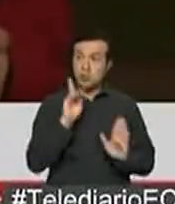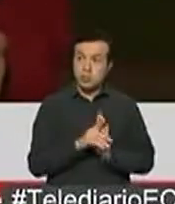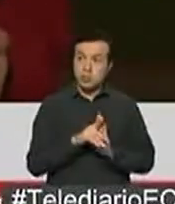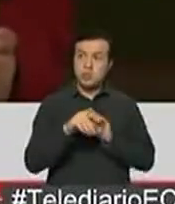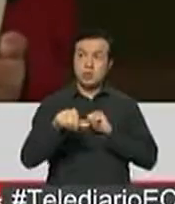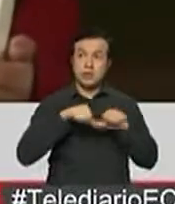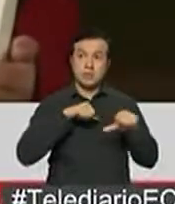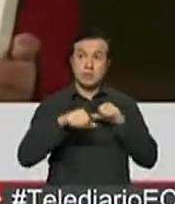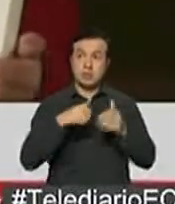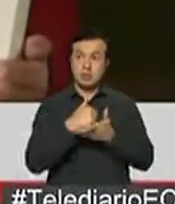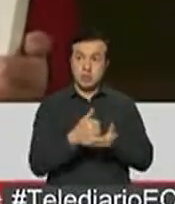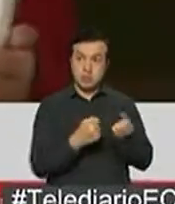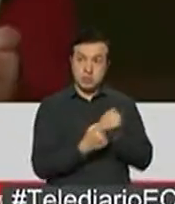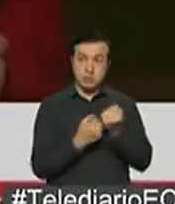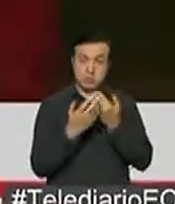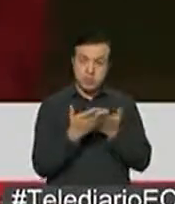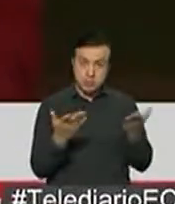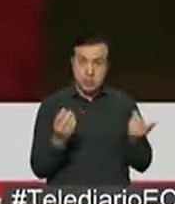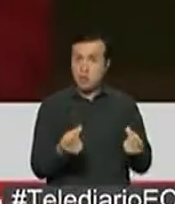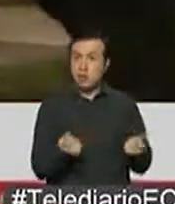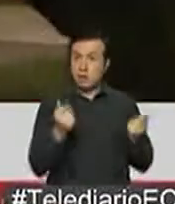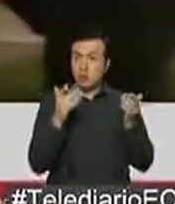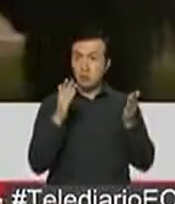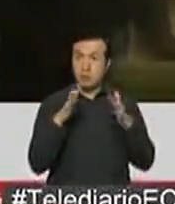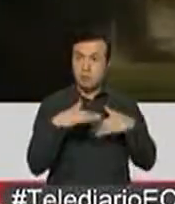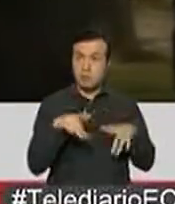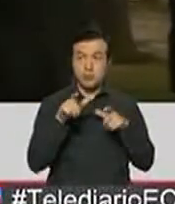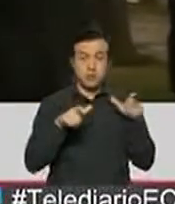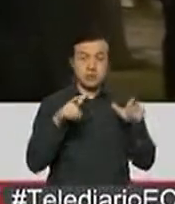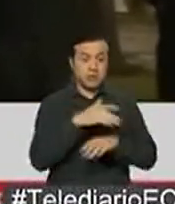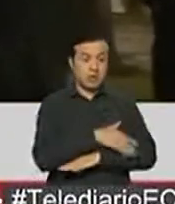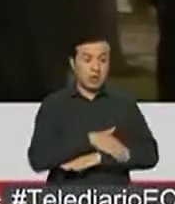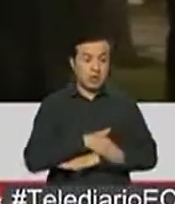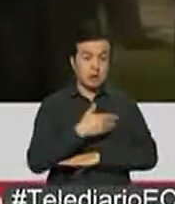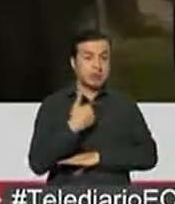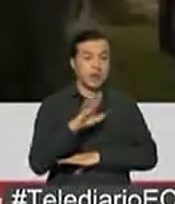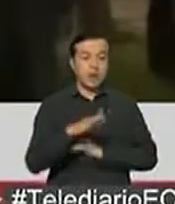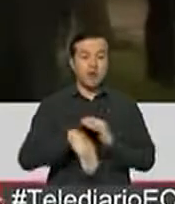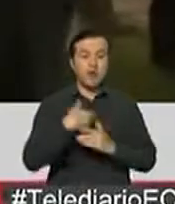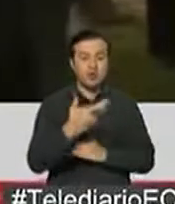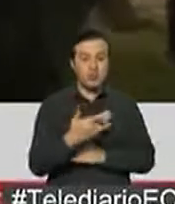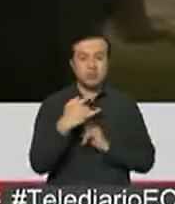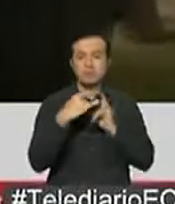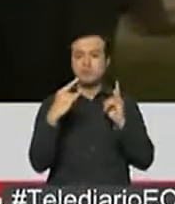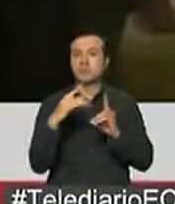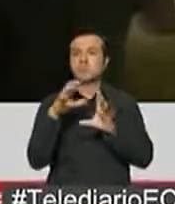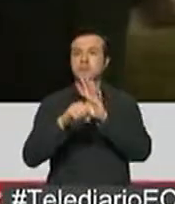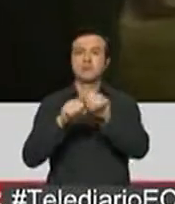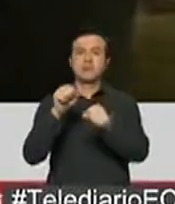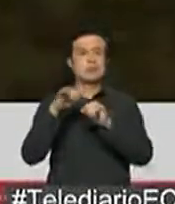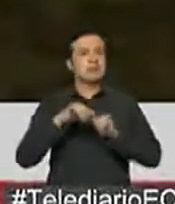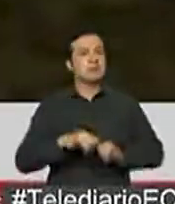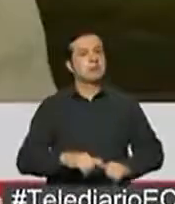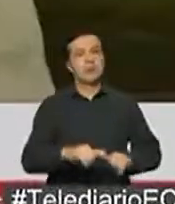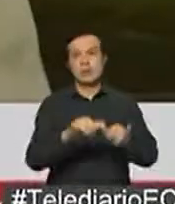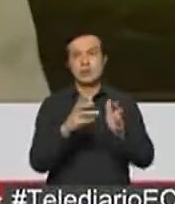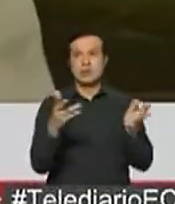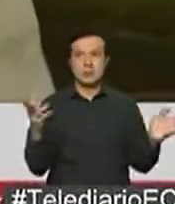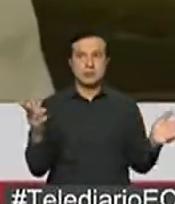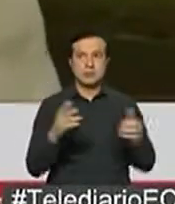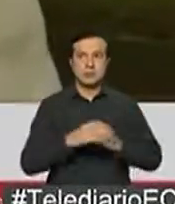administrativo que devuelve rápidamente a la calle los migrantes y que vuelven a instalarse en campamentos ilegales